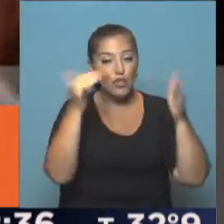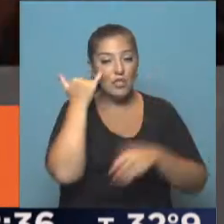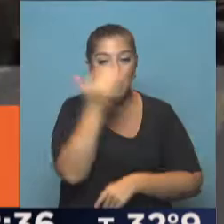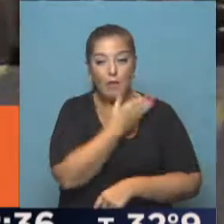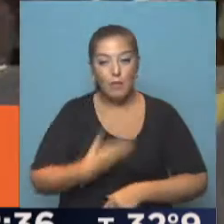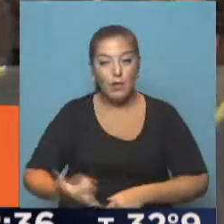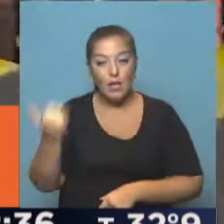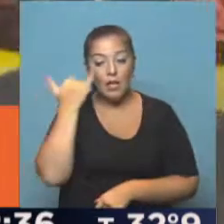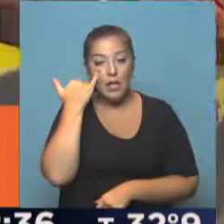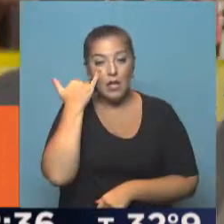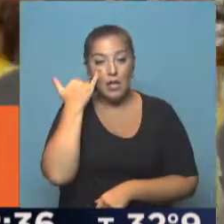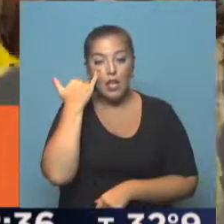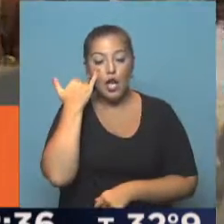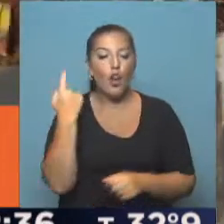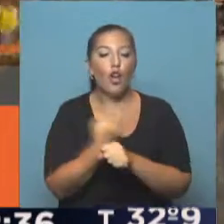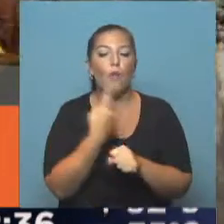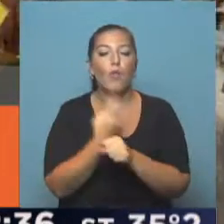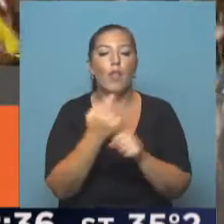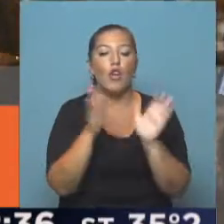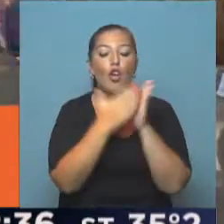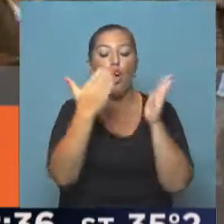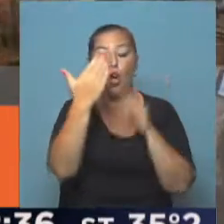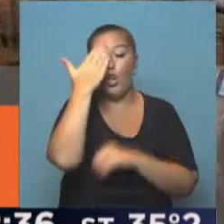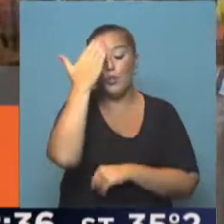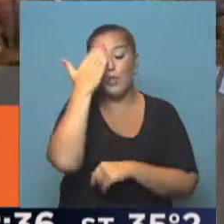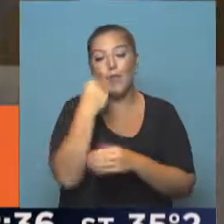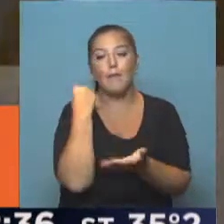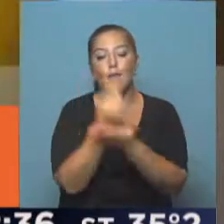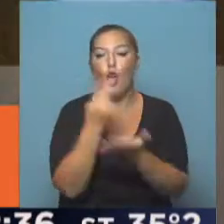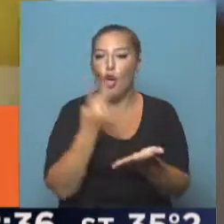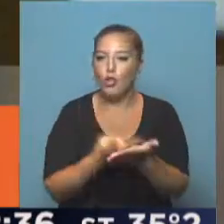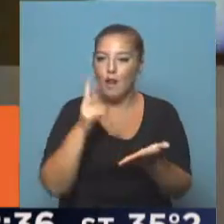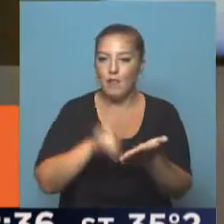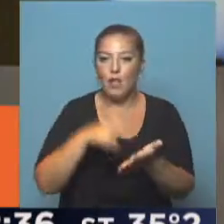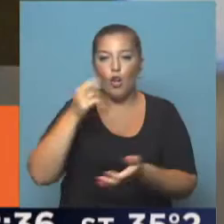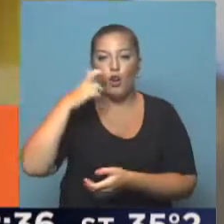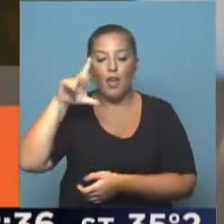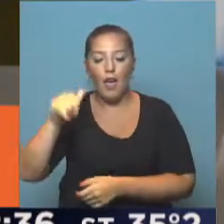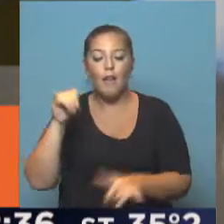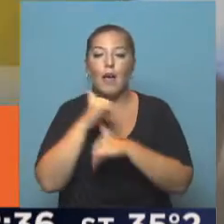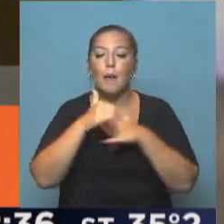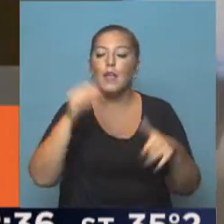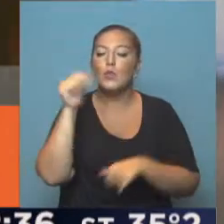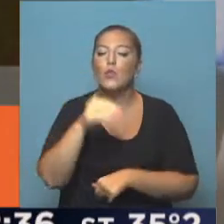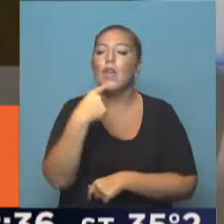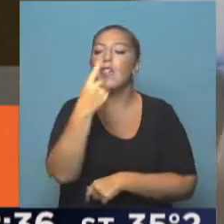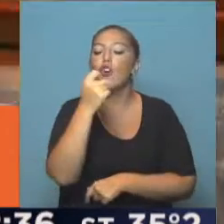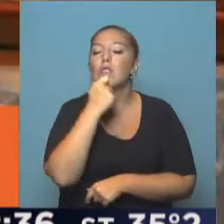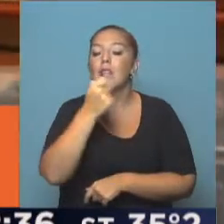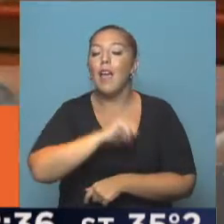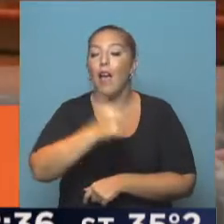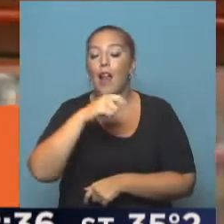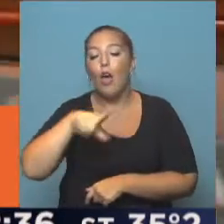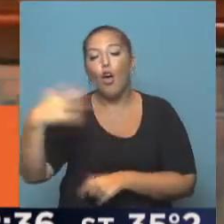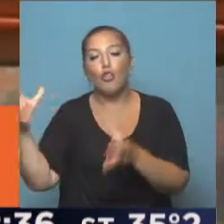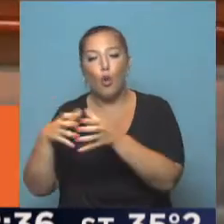impedido constitucionalmente de acceder a un tercer mandato, Correa anticipó una campaña sucia y admitió que si gana la oposición y